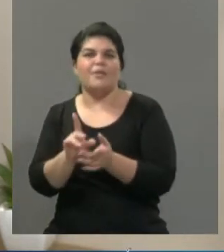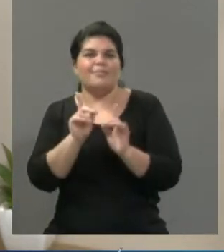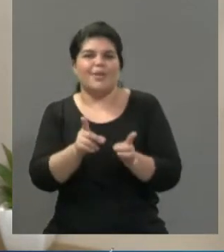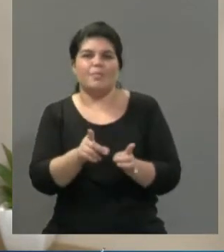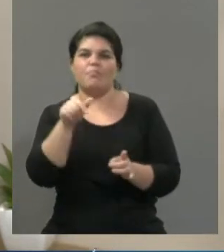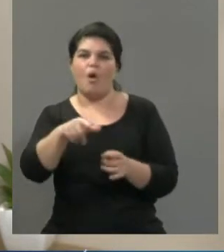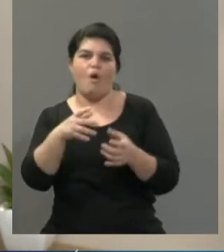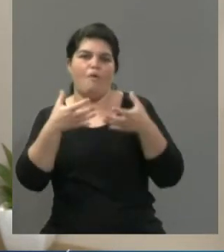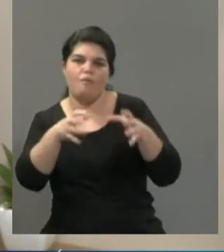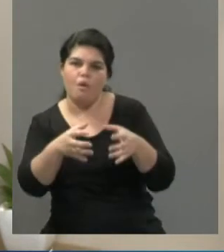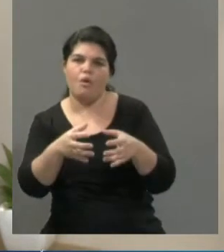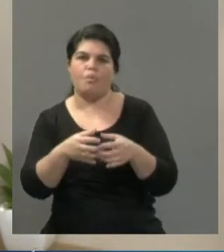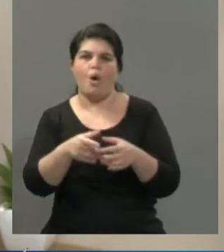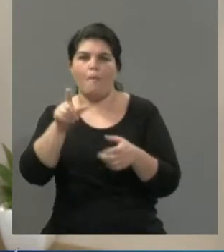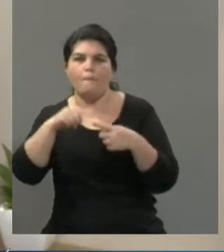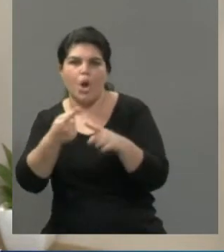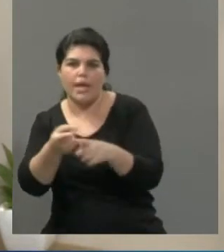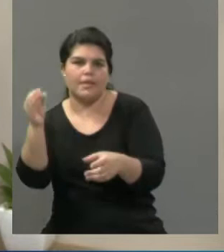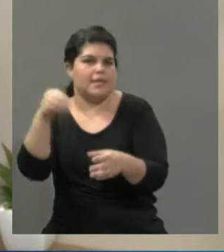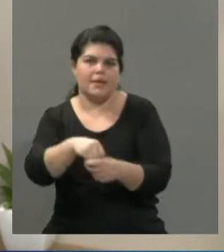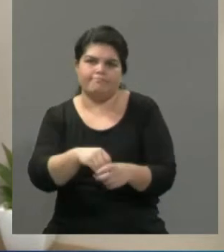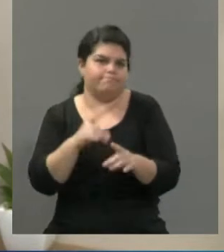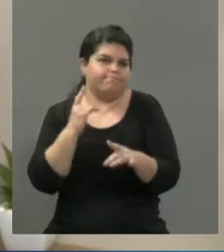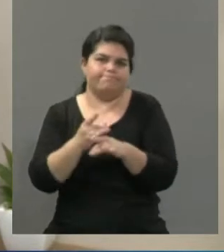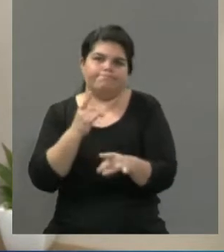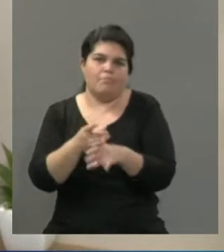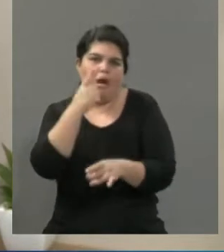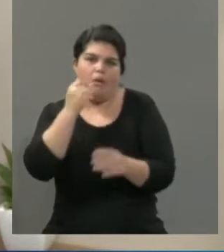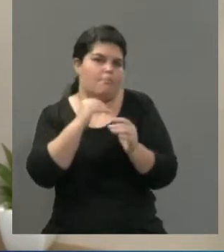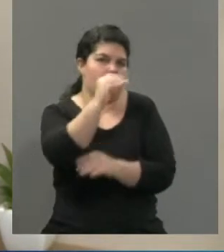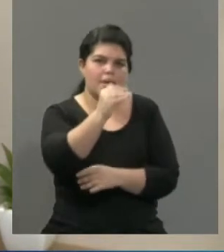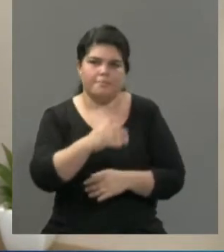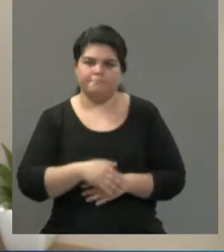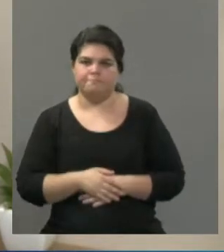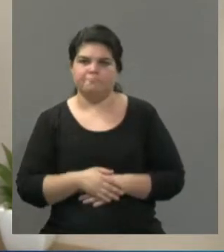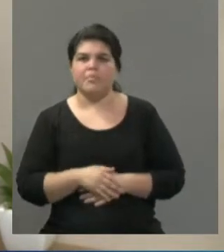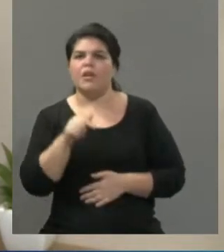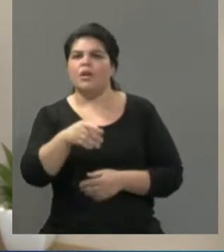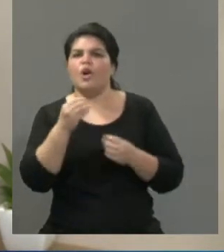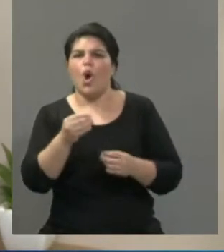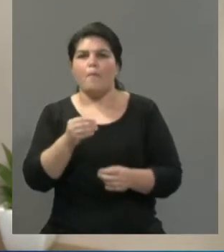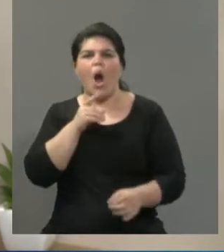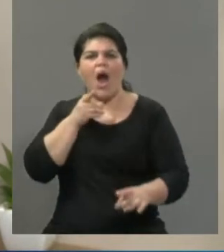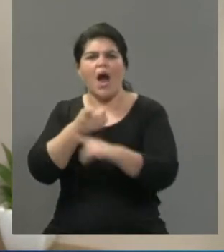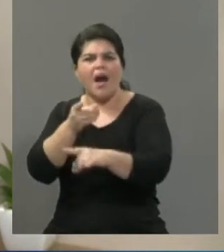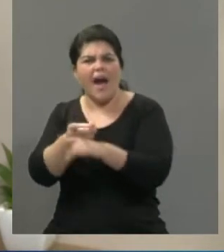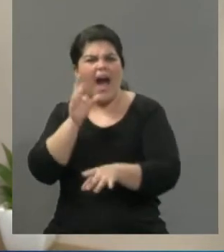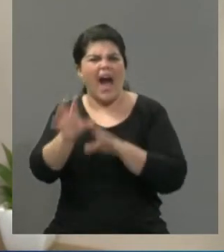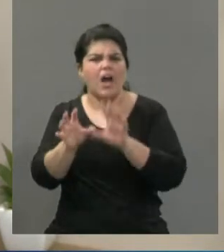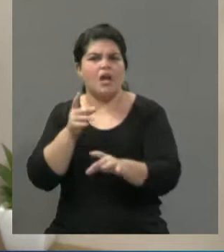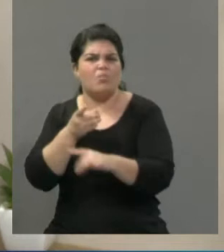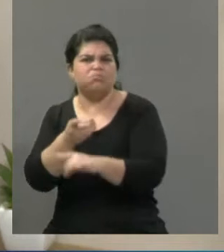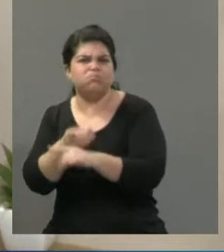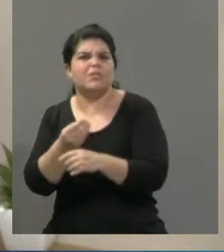cual. Realmente las agresiones fueron en redes sociales durante muchos días,